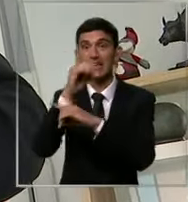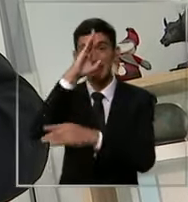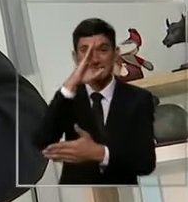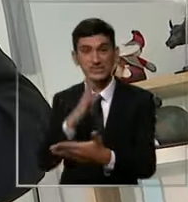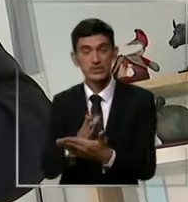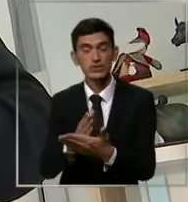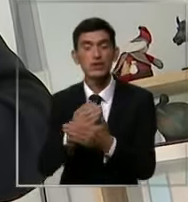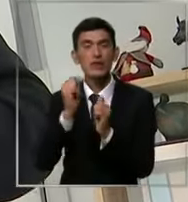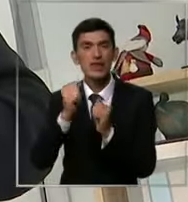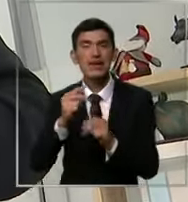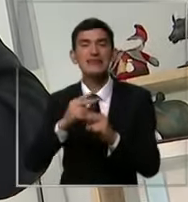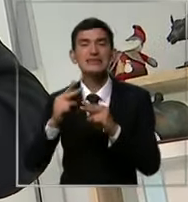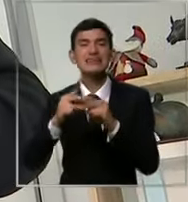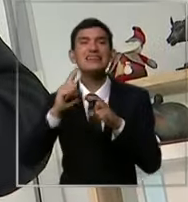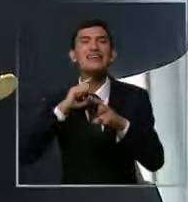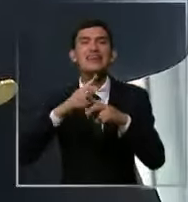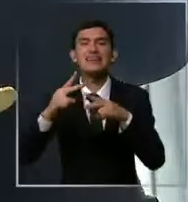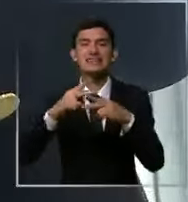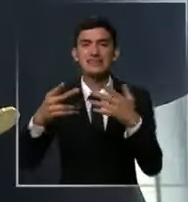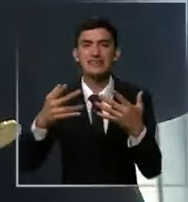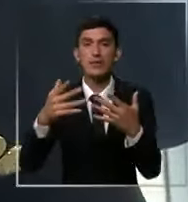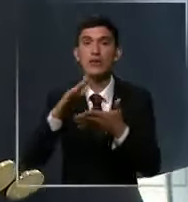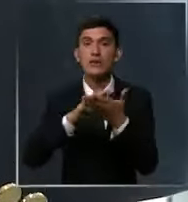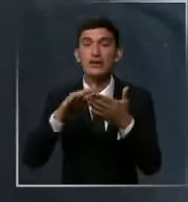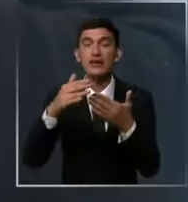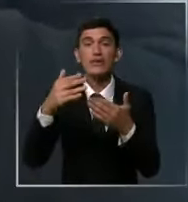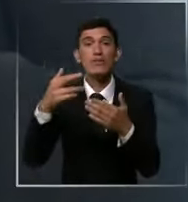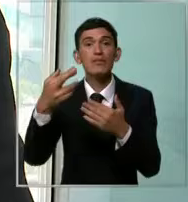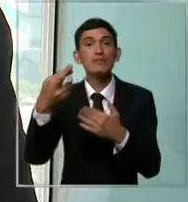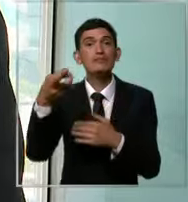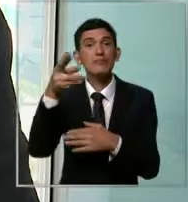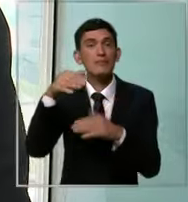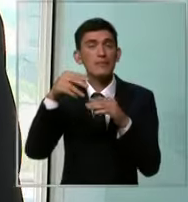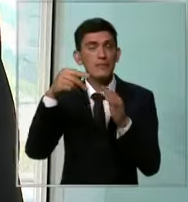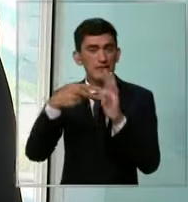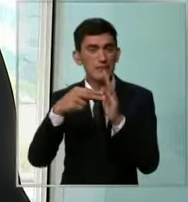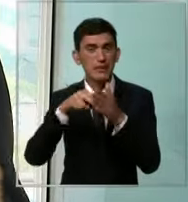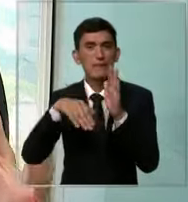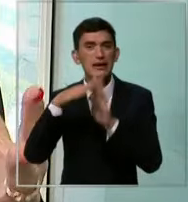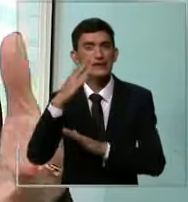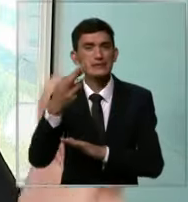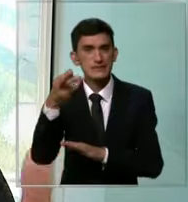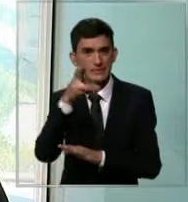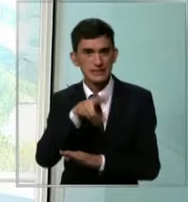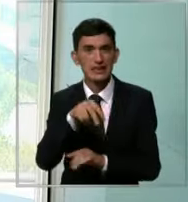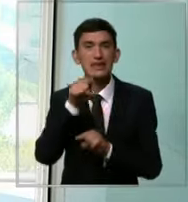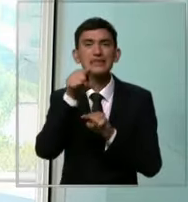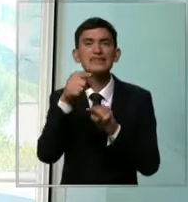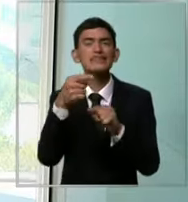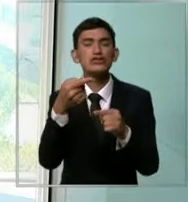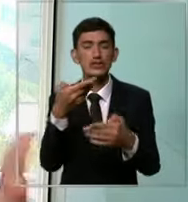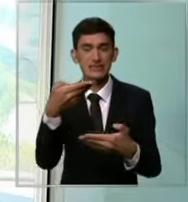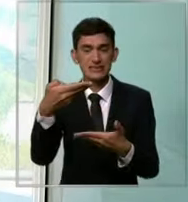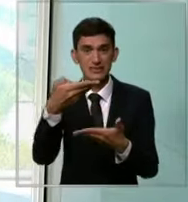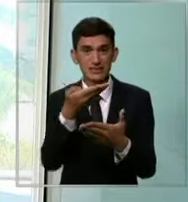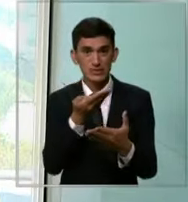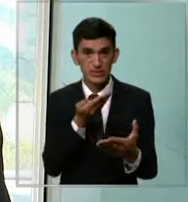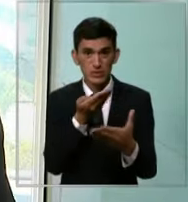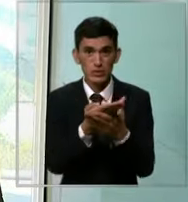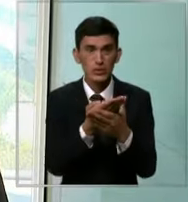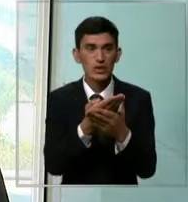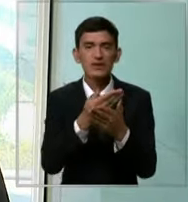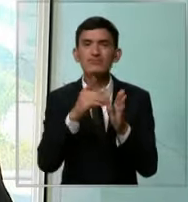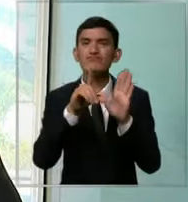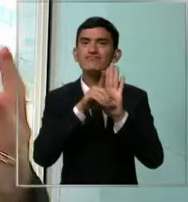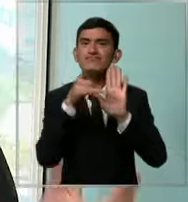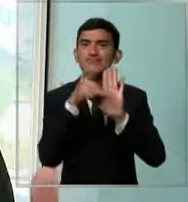el curso de acción en un caso que se volvía cada vez más polémico. Resulta que esta solicitud es totalmente ilegal, nosotros